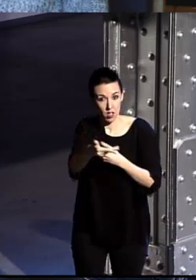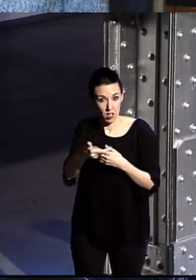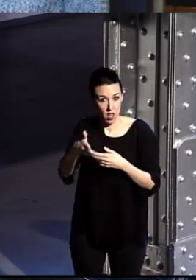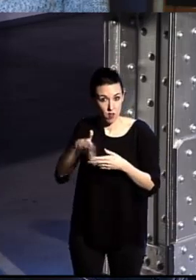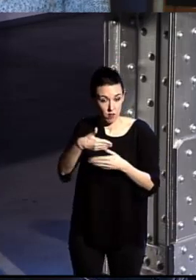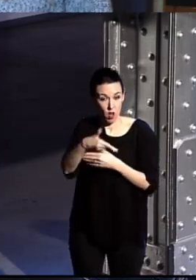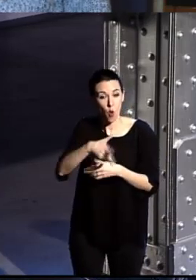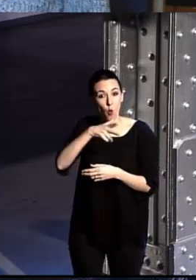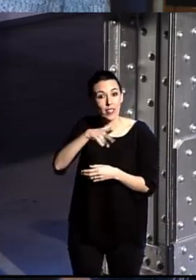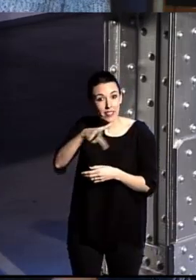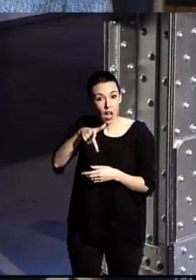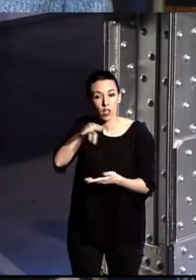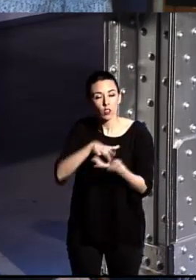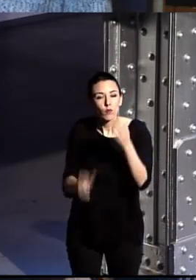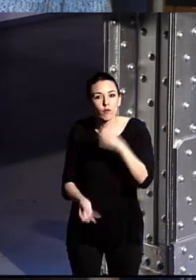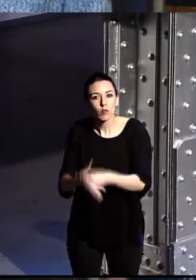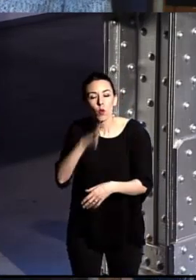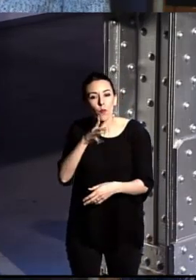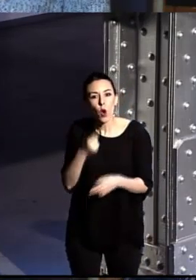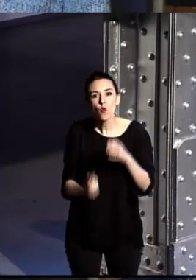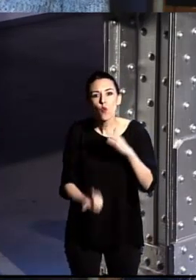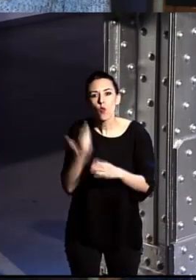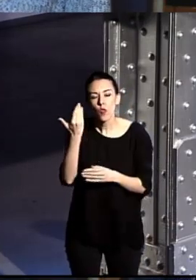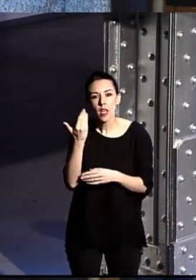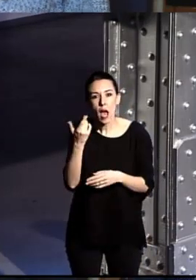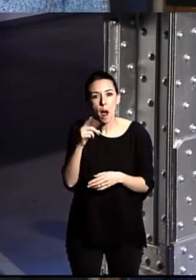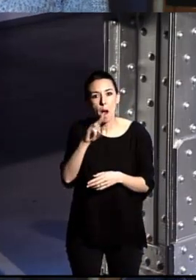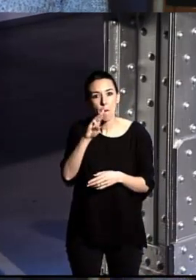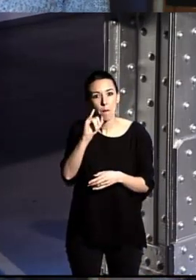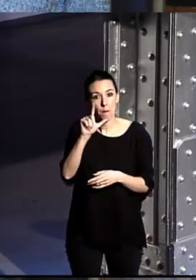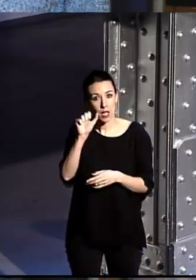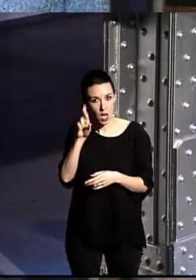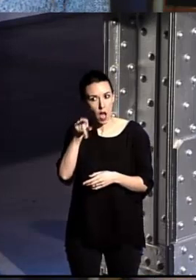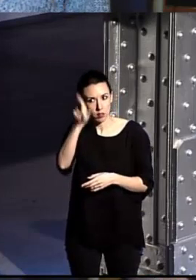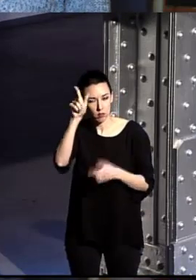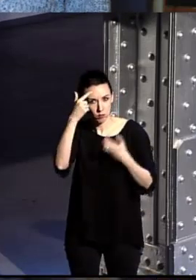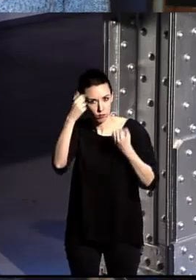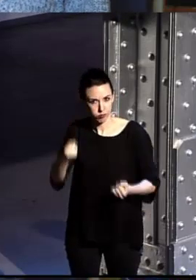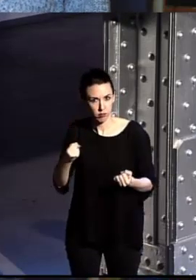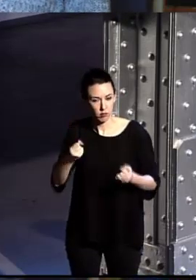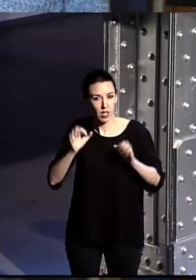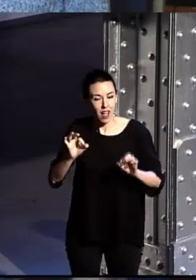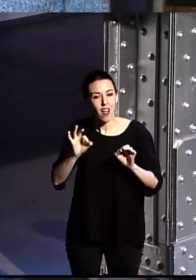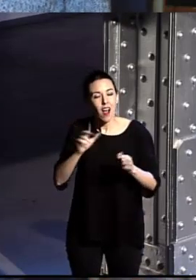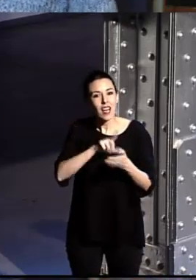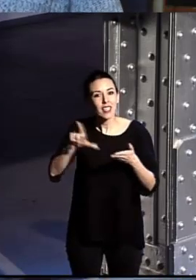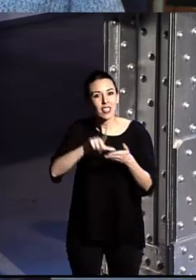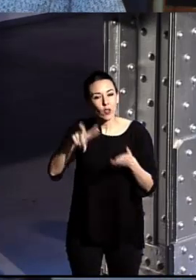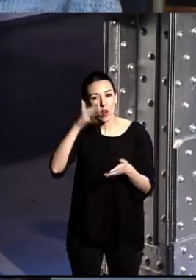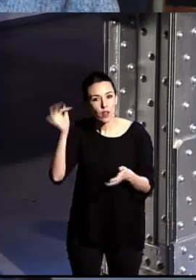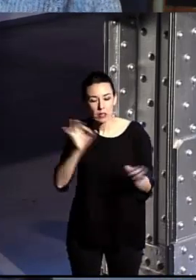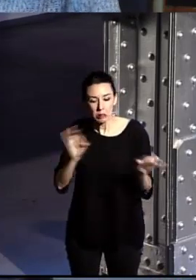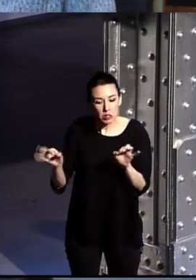en Huesca surgen de un día que Pilar, que es especialista en literatura francesa,